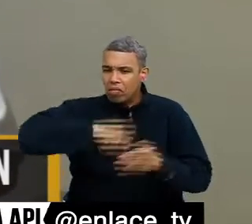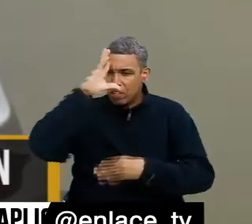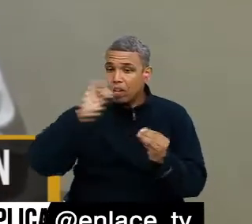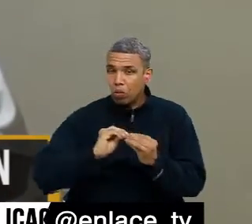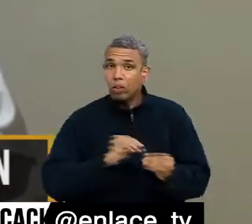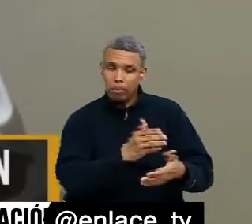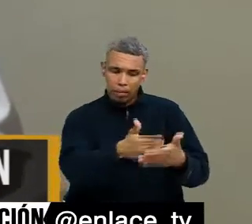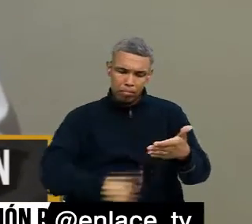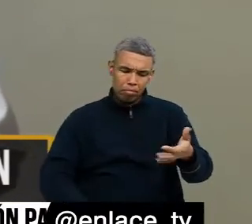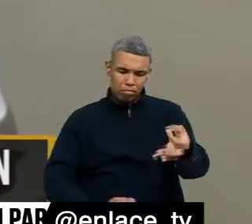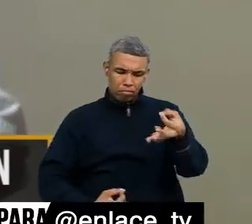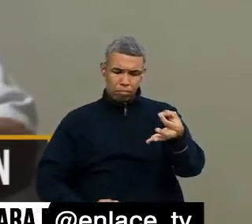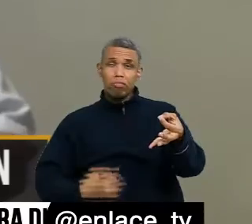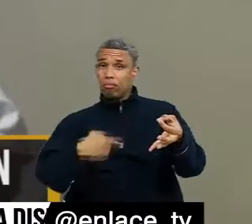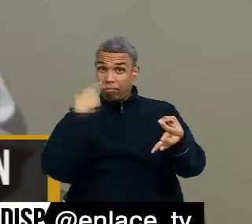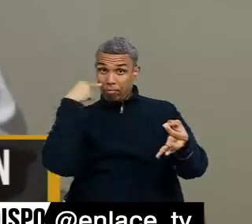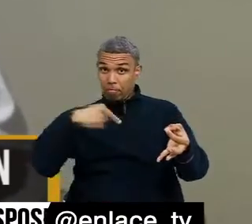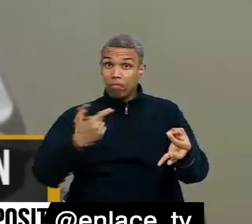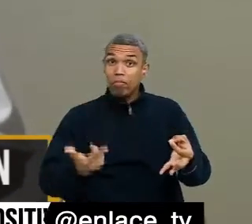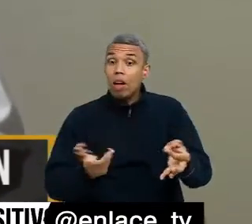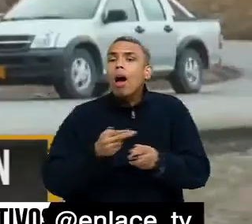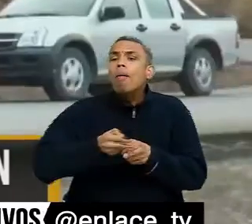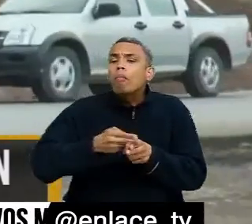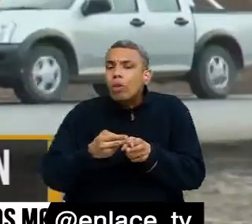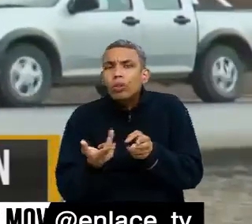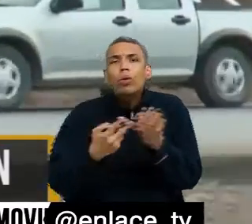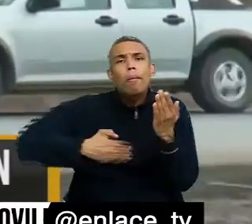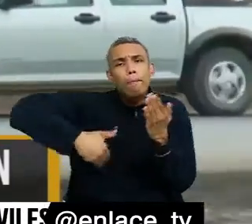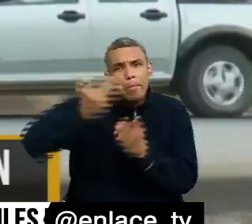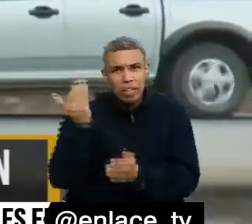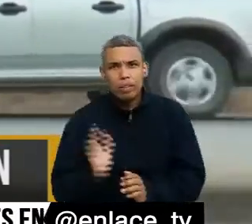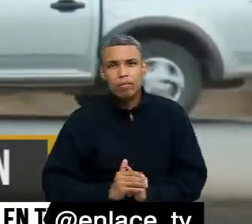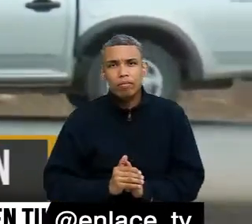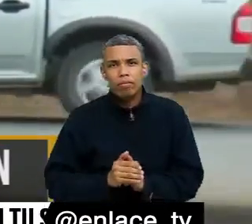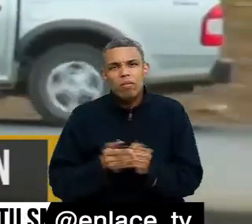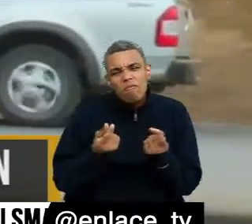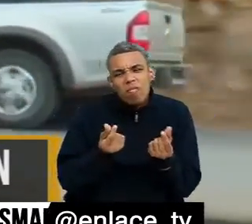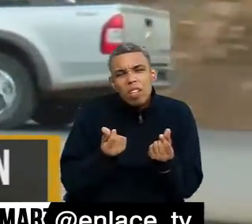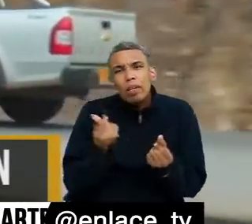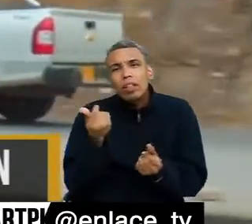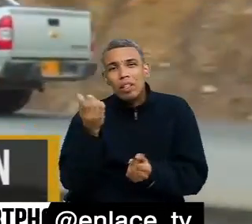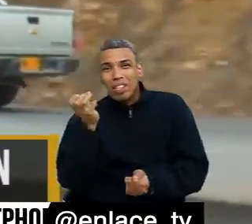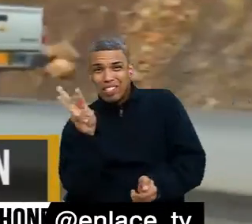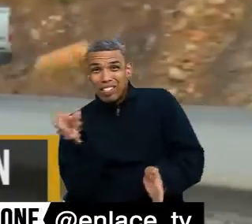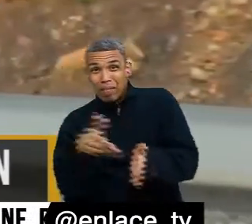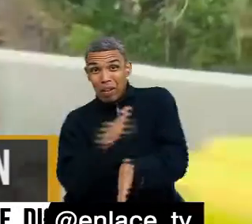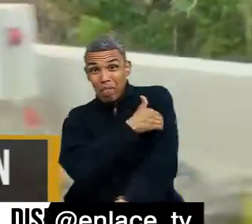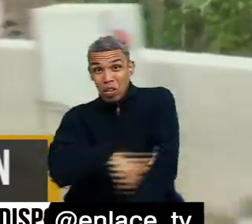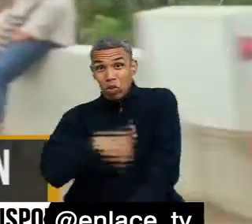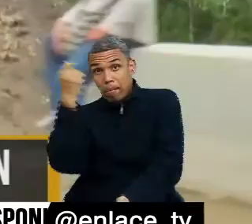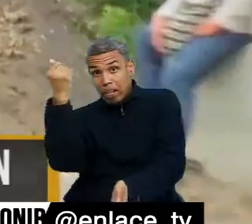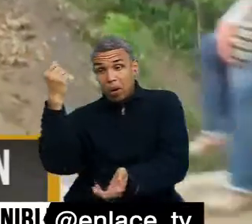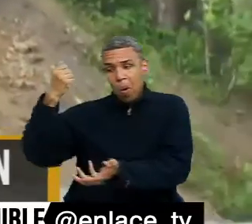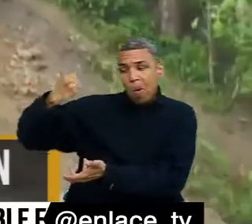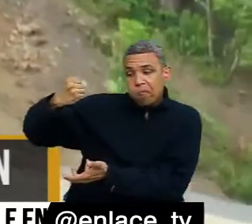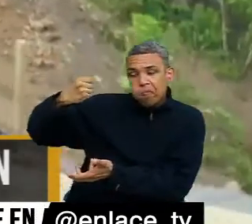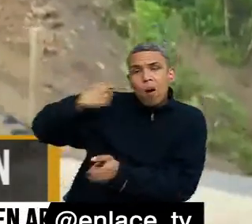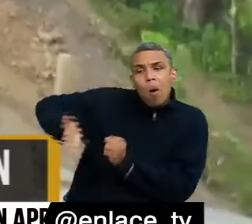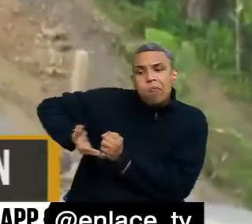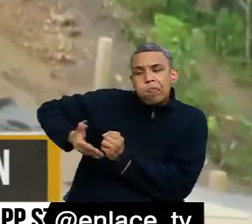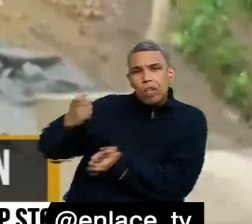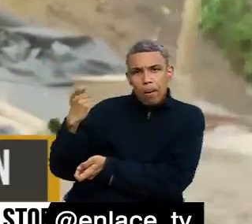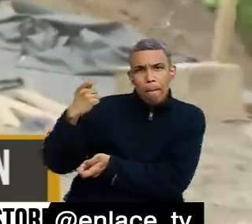al inicio de reanudar este nuevo contrato. Son 13 mil millones de pesos los que hay disponibles y se espera que la obra inicie cuanto antes a fin de